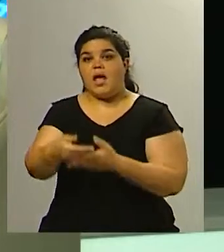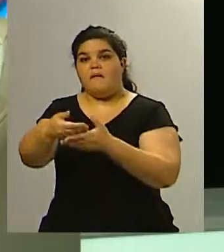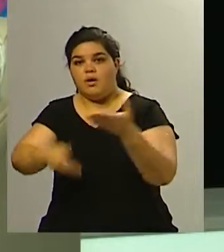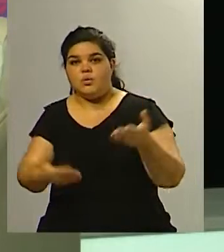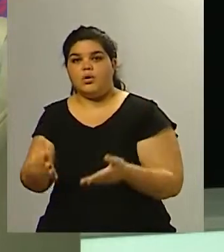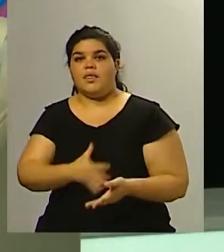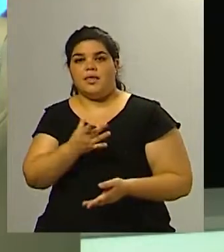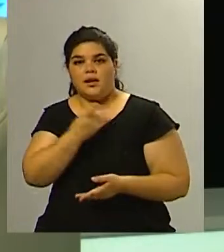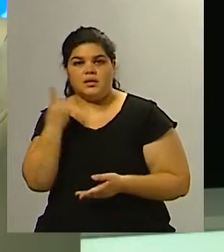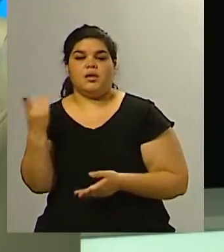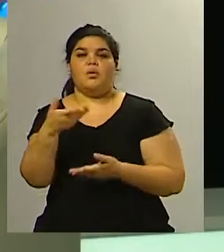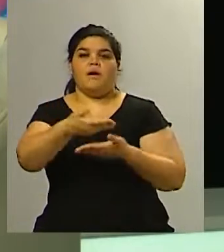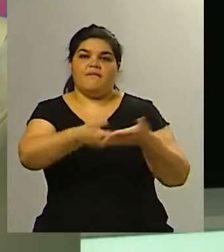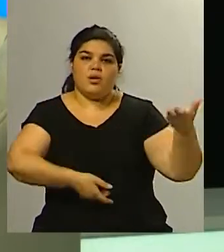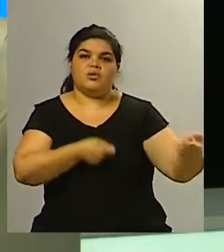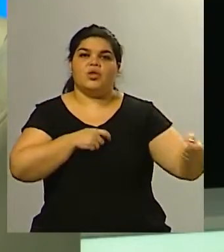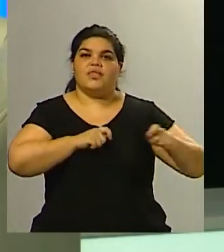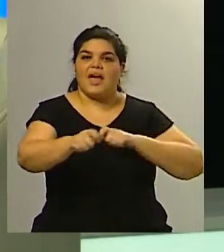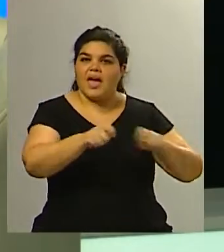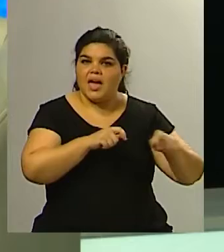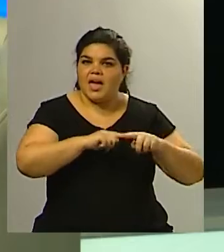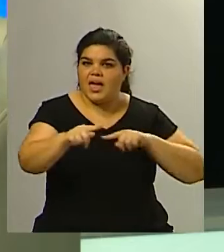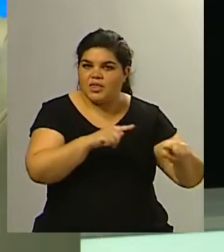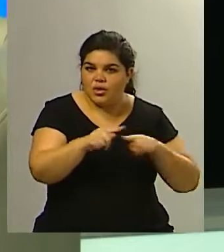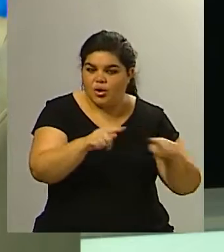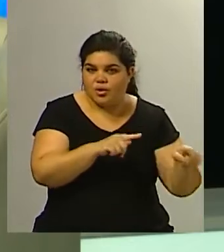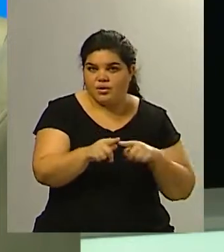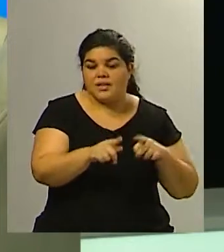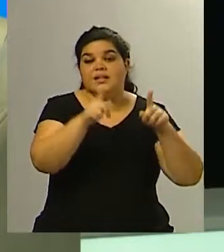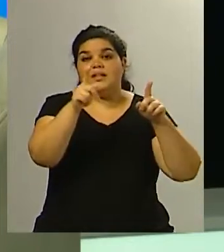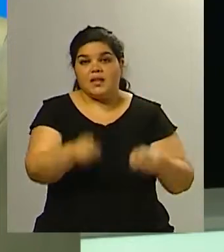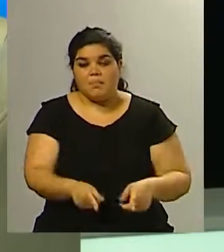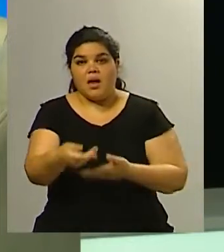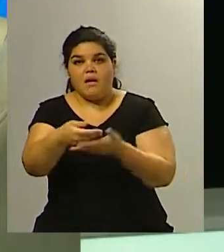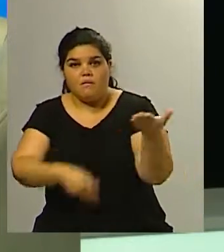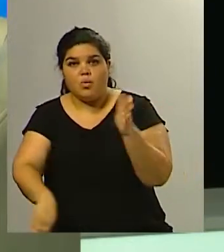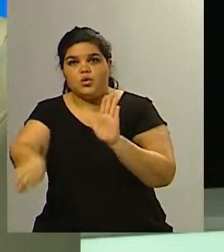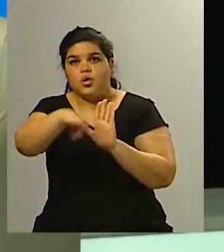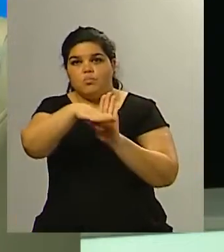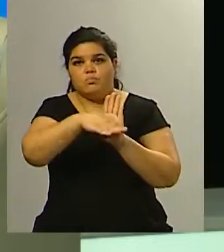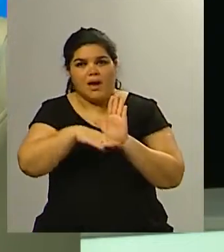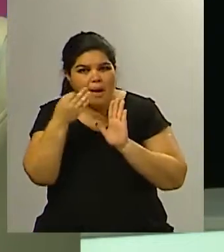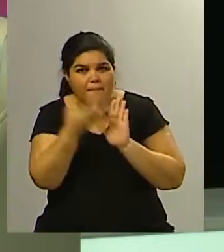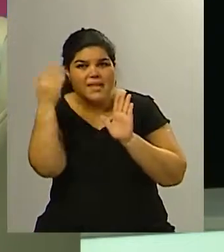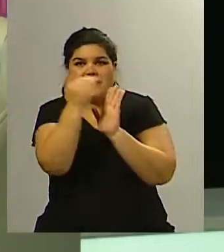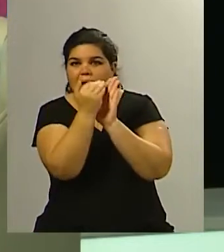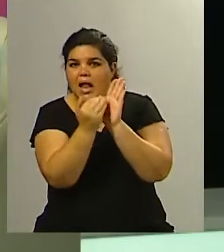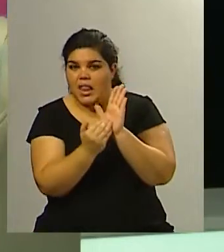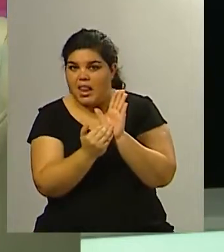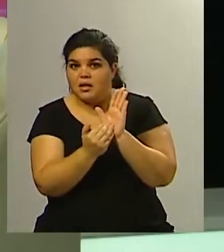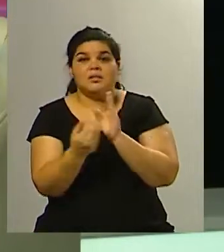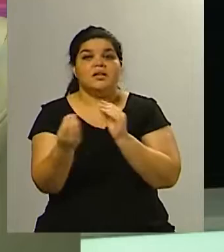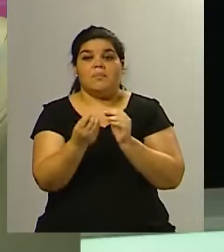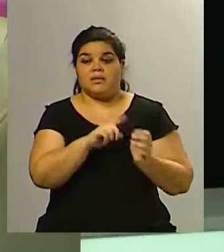directivos, evaluaciones de gestión, y las evaluaciones que están reguladas por normativas especiales que les tomamos a nuestros